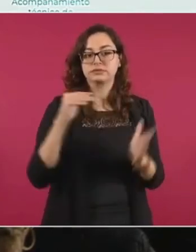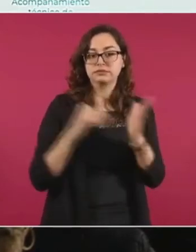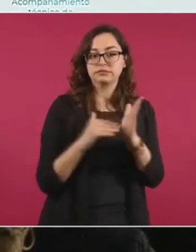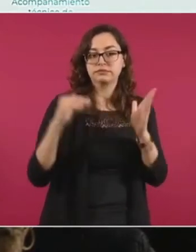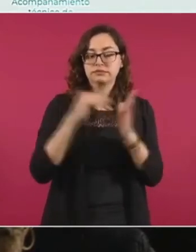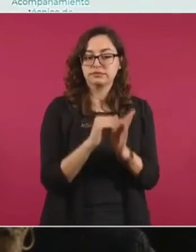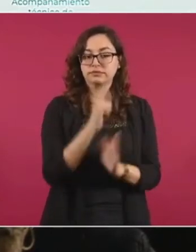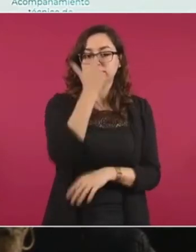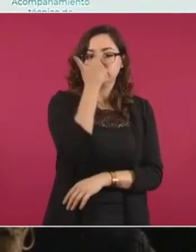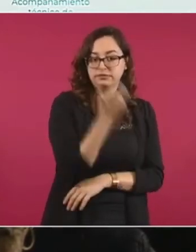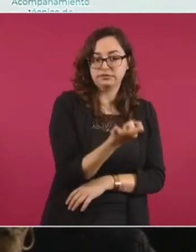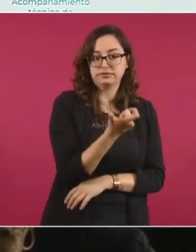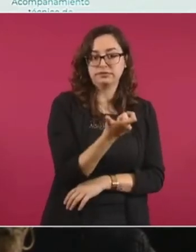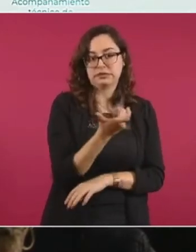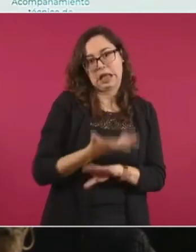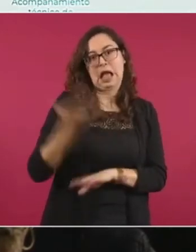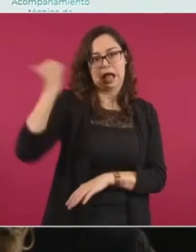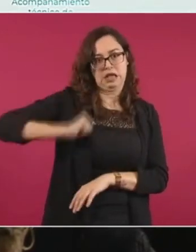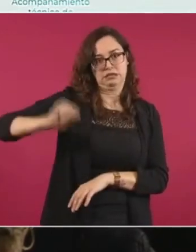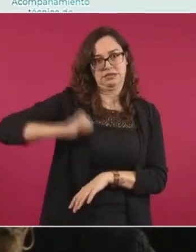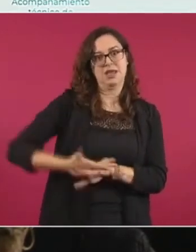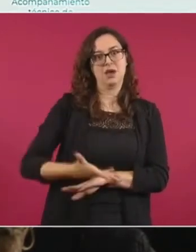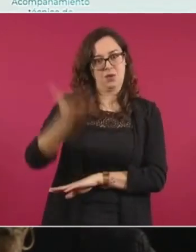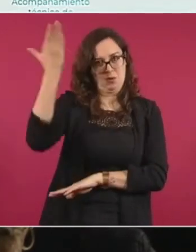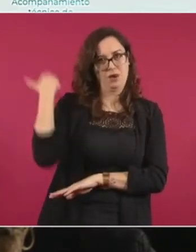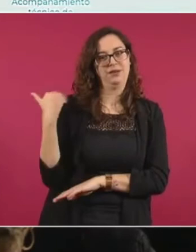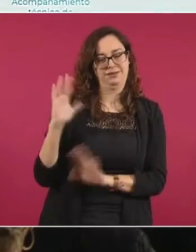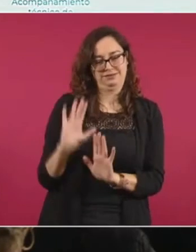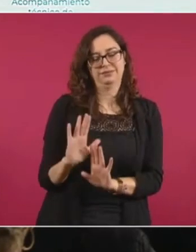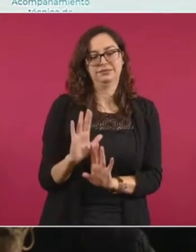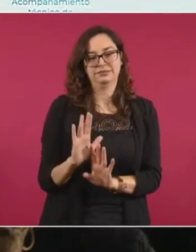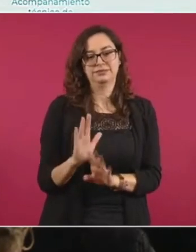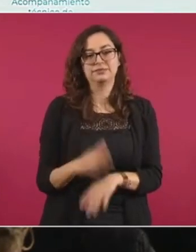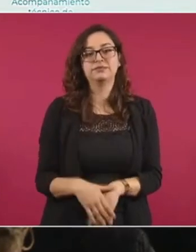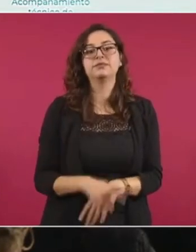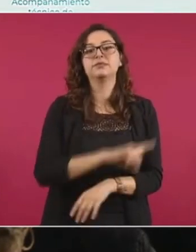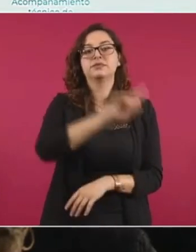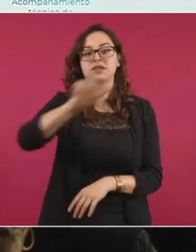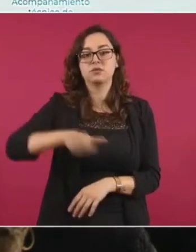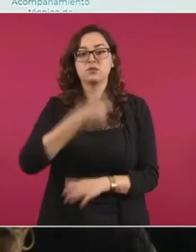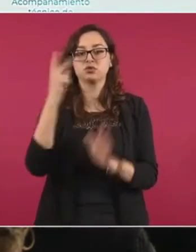millones de pesos de entonces. Se inauguró la Terminal 2 en el